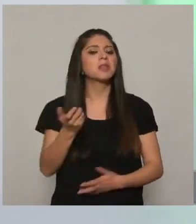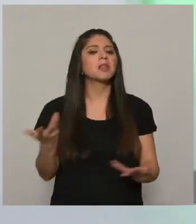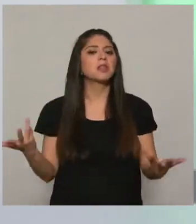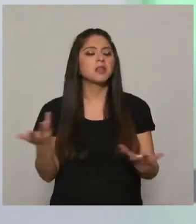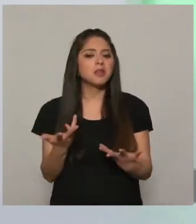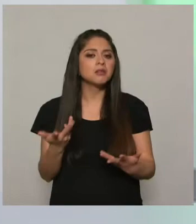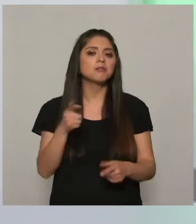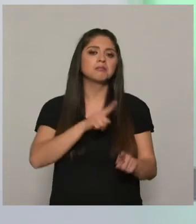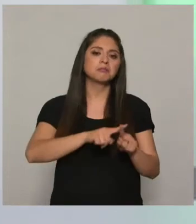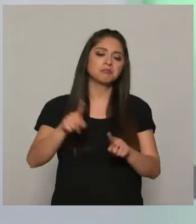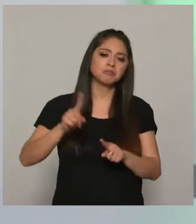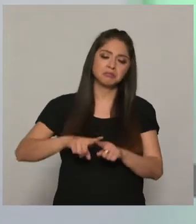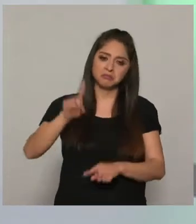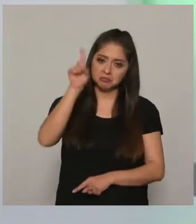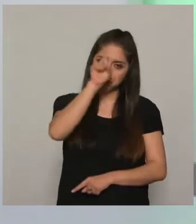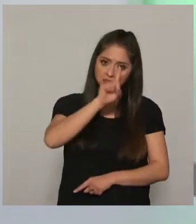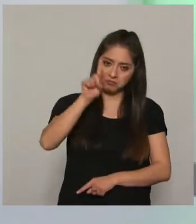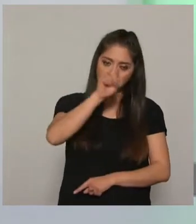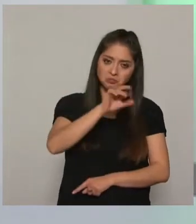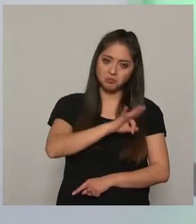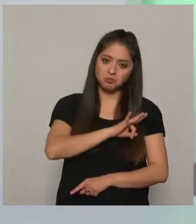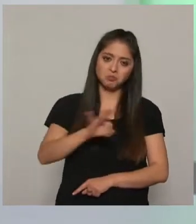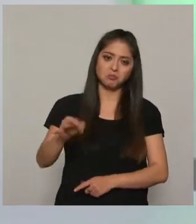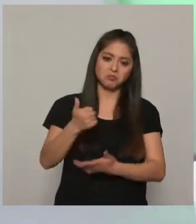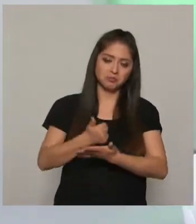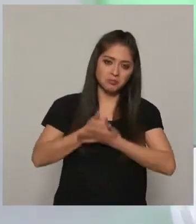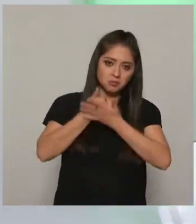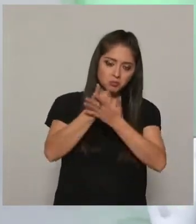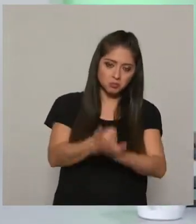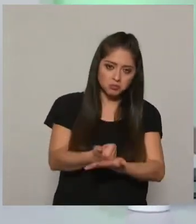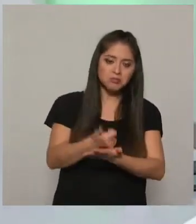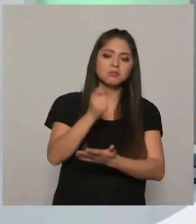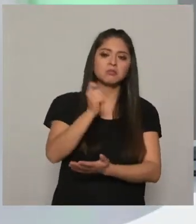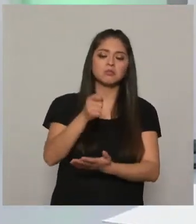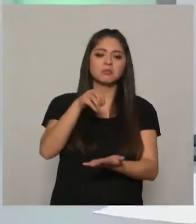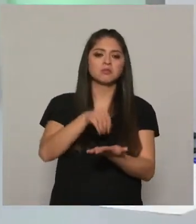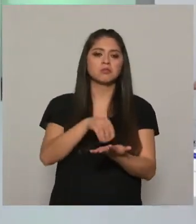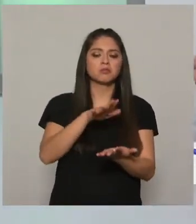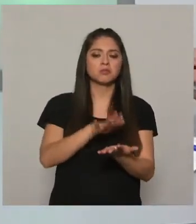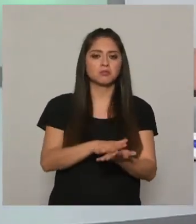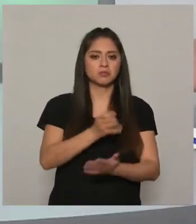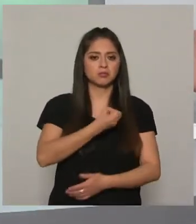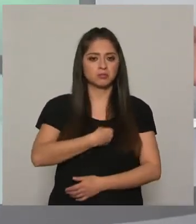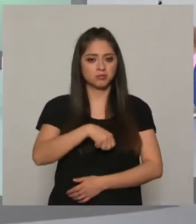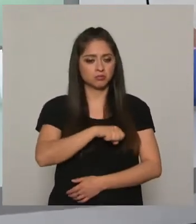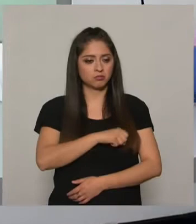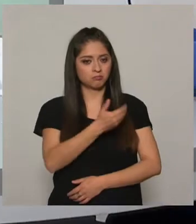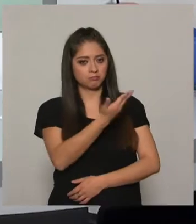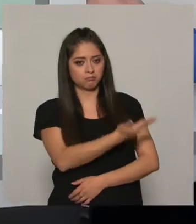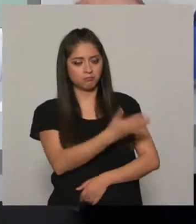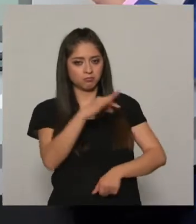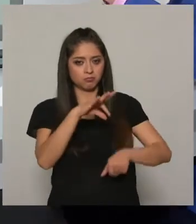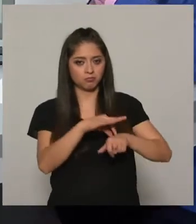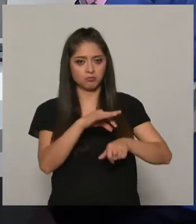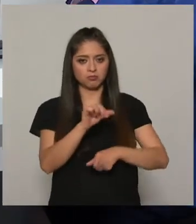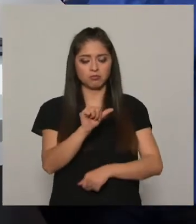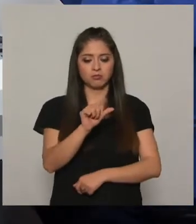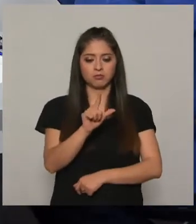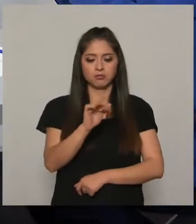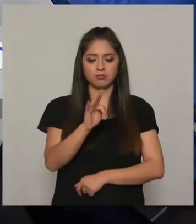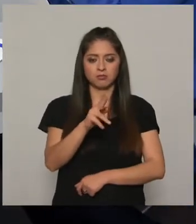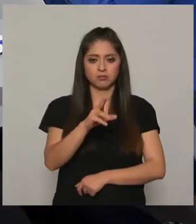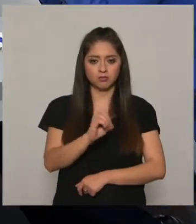también recomendaciones podrían ser útiles que vengan del sector médico. Pues aquí tenemos también al doctor Alfredo Nava,